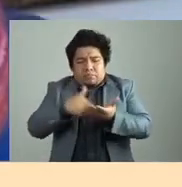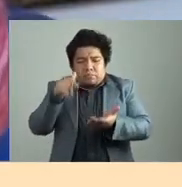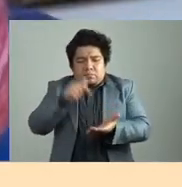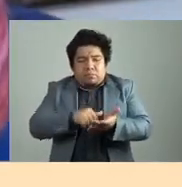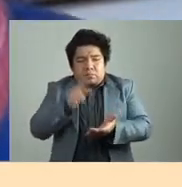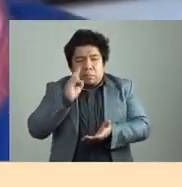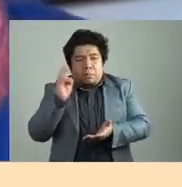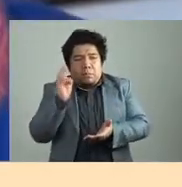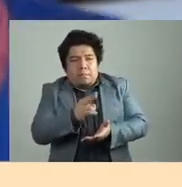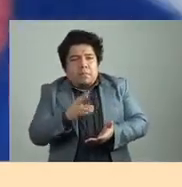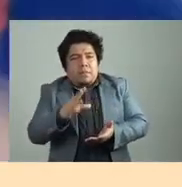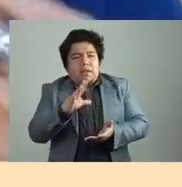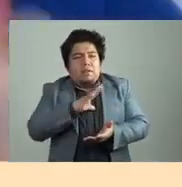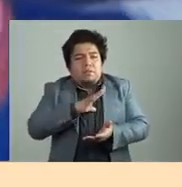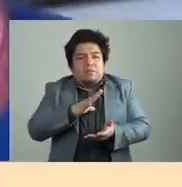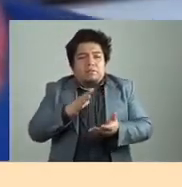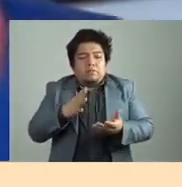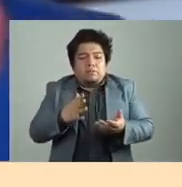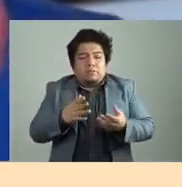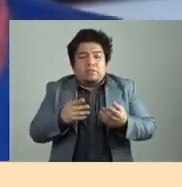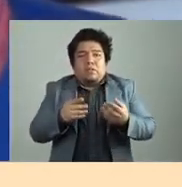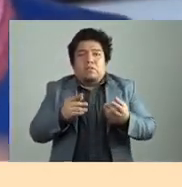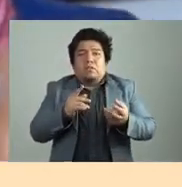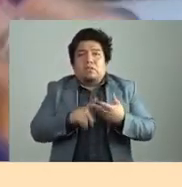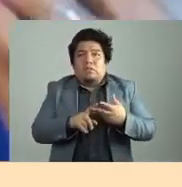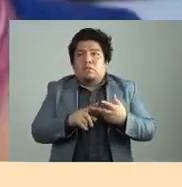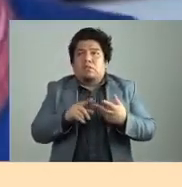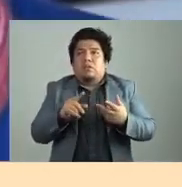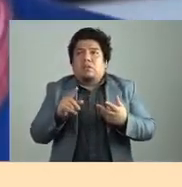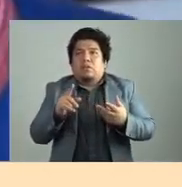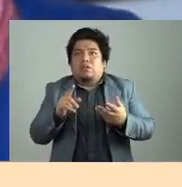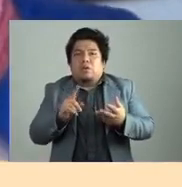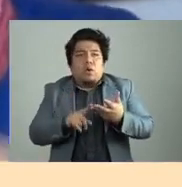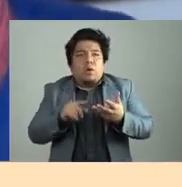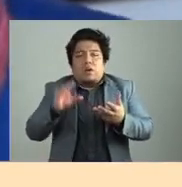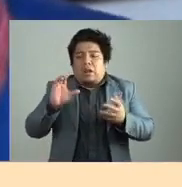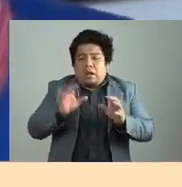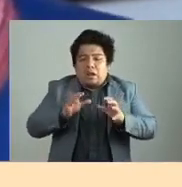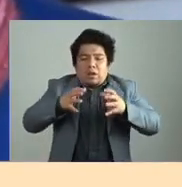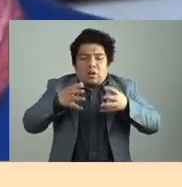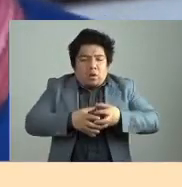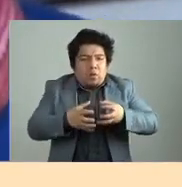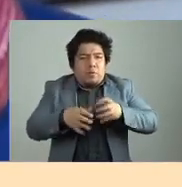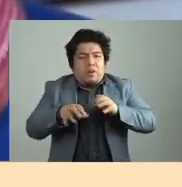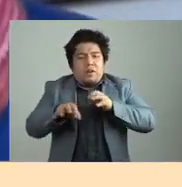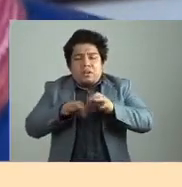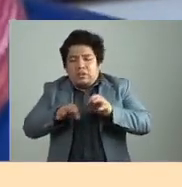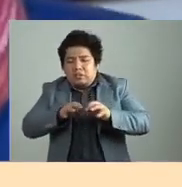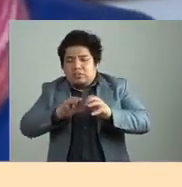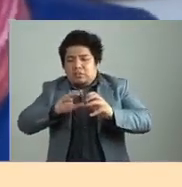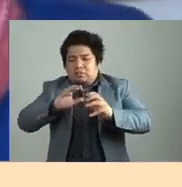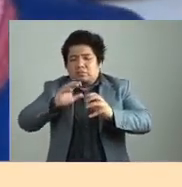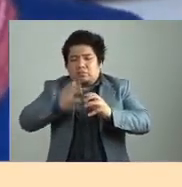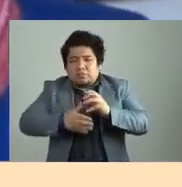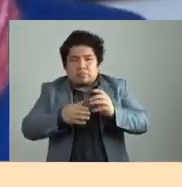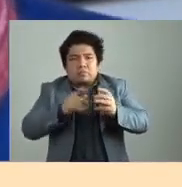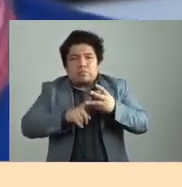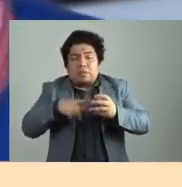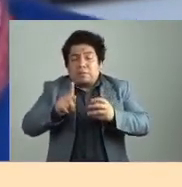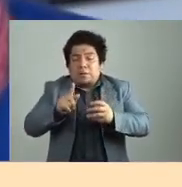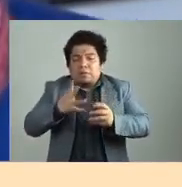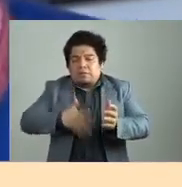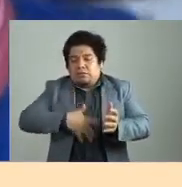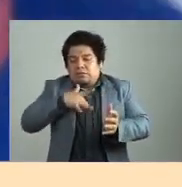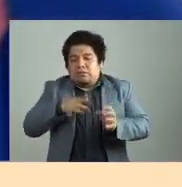nada los bienes comunes la comunicación del trabajo no es más fuerte